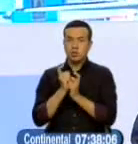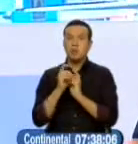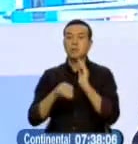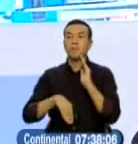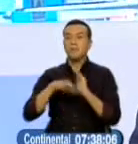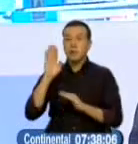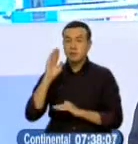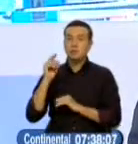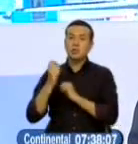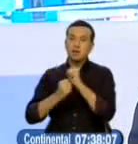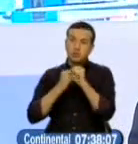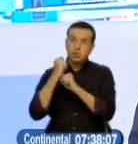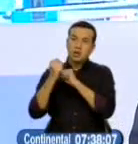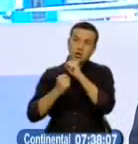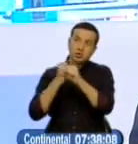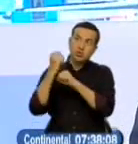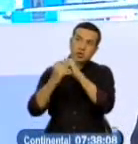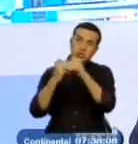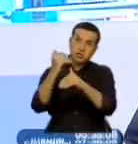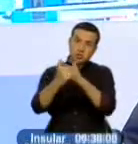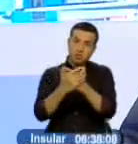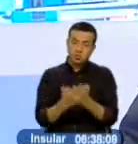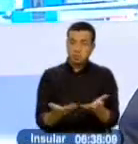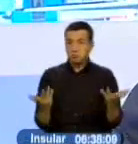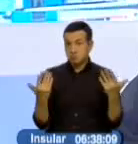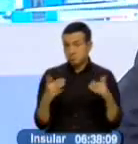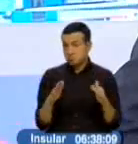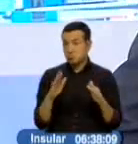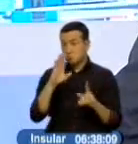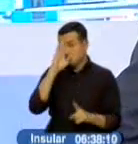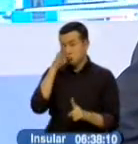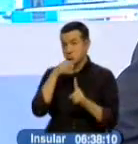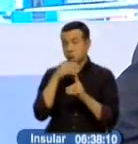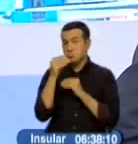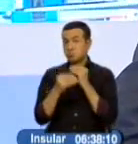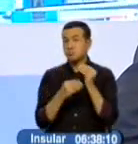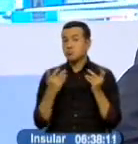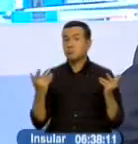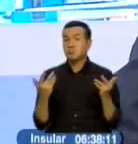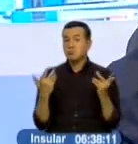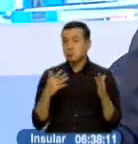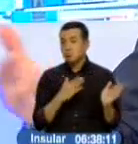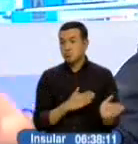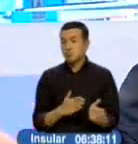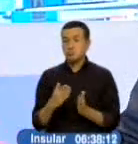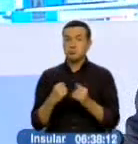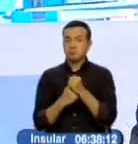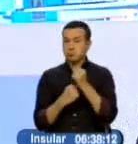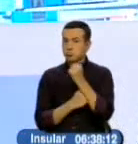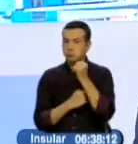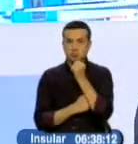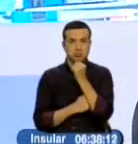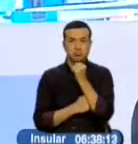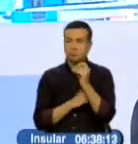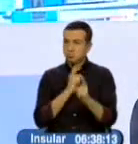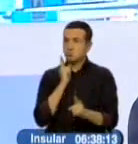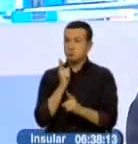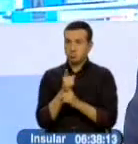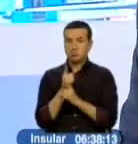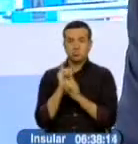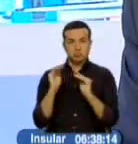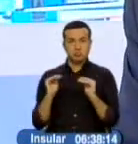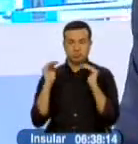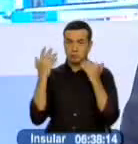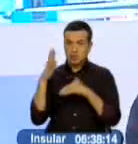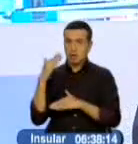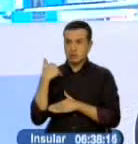generando año a año. Y evidentemente la meta es generar estabilidad, como ya lo tiene.